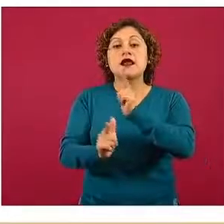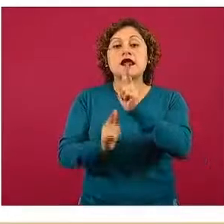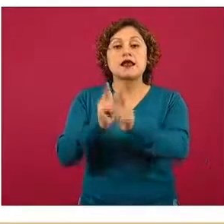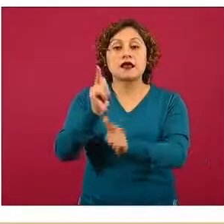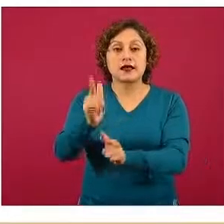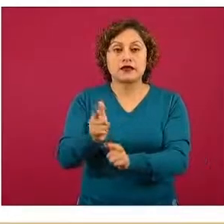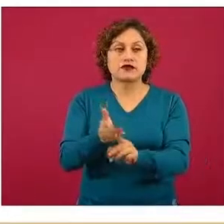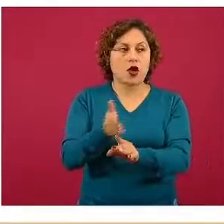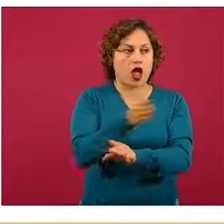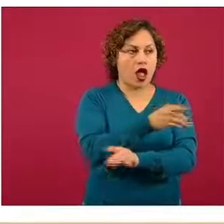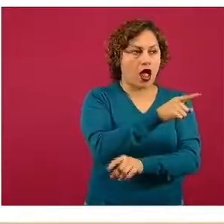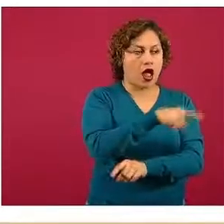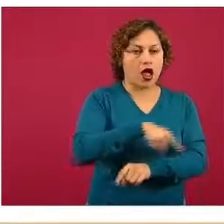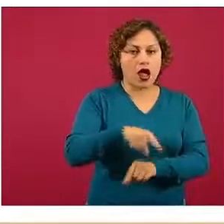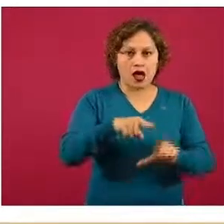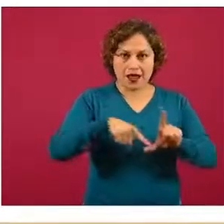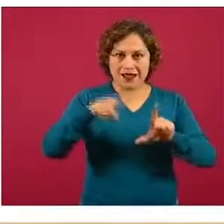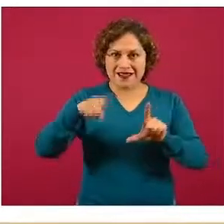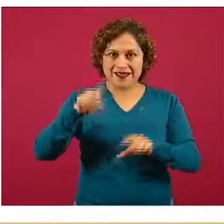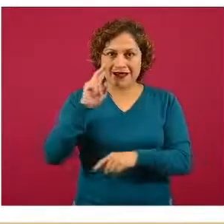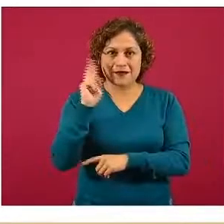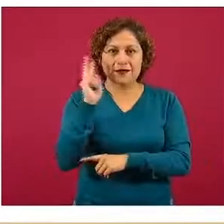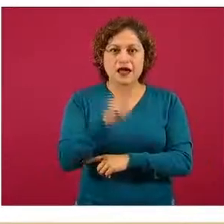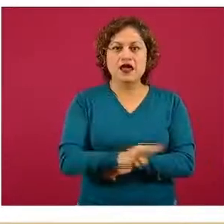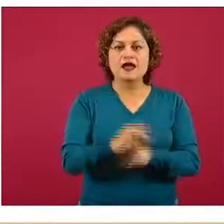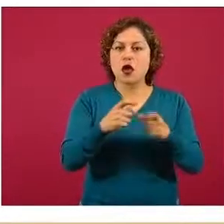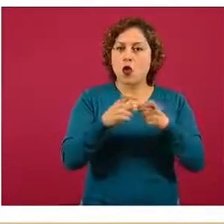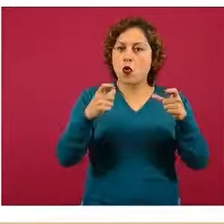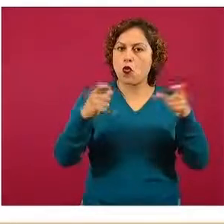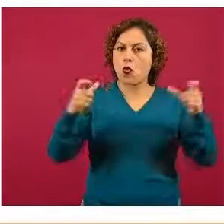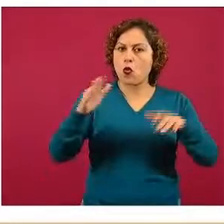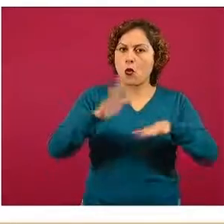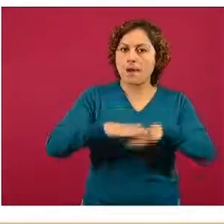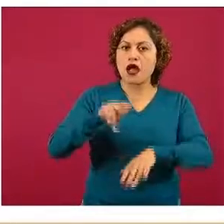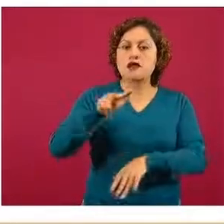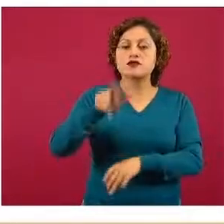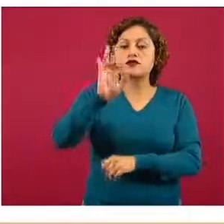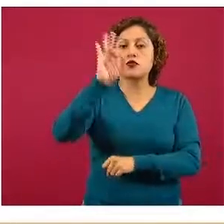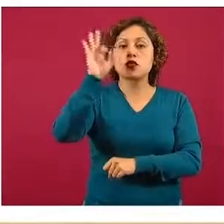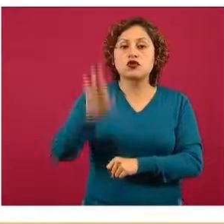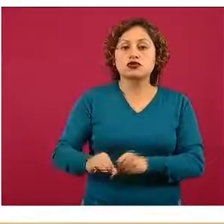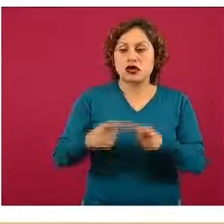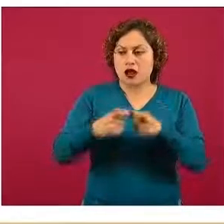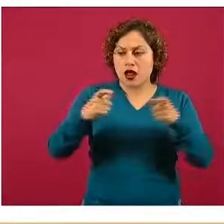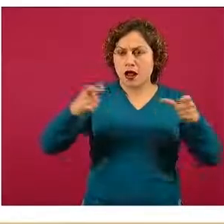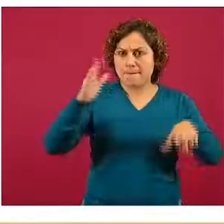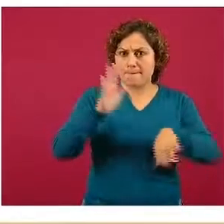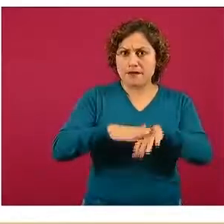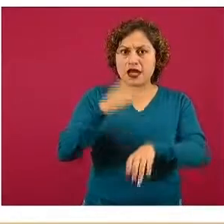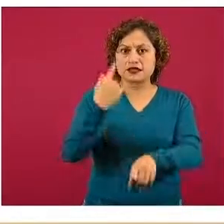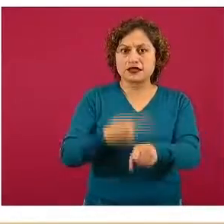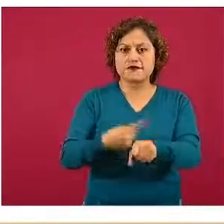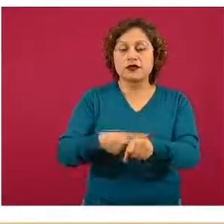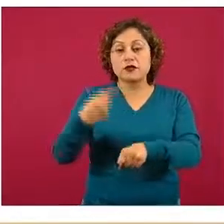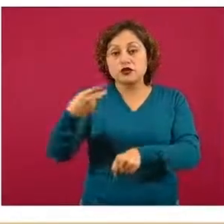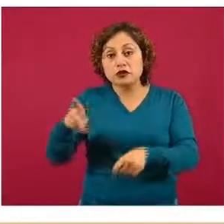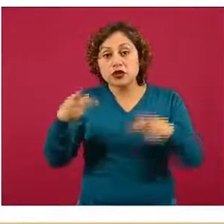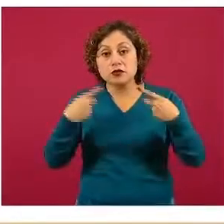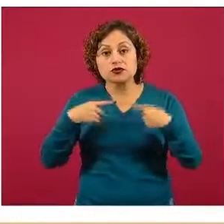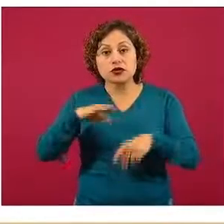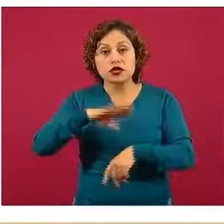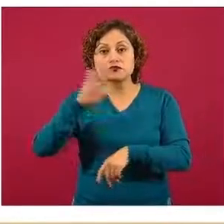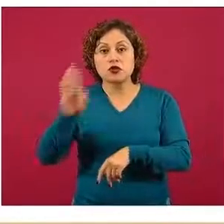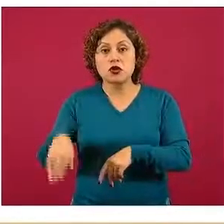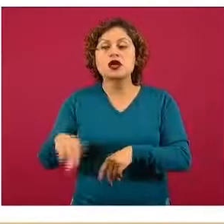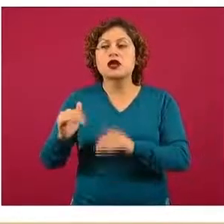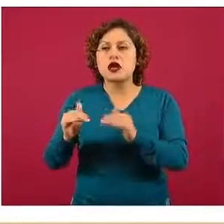tenido los casos, en donde veíamos un incremento de más 18% para las 2 últimas semanas graficadas. Aquí tenemos sí un incremento,